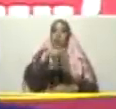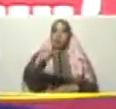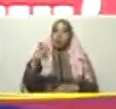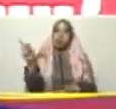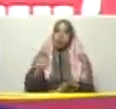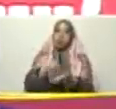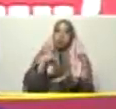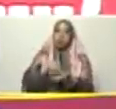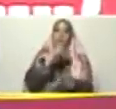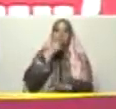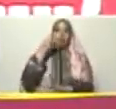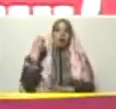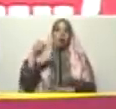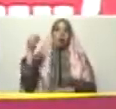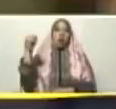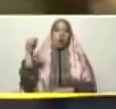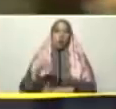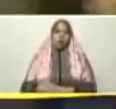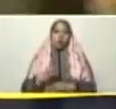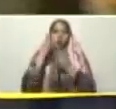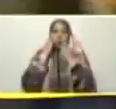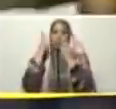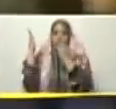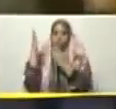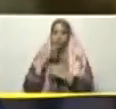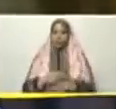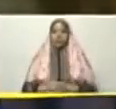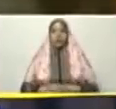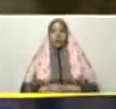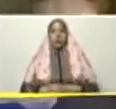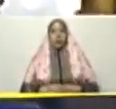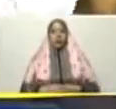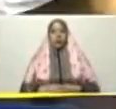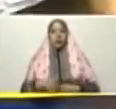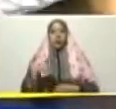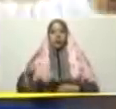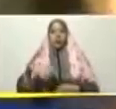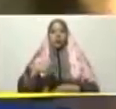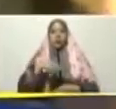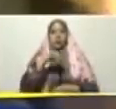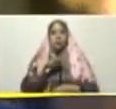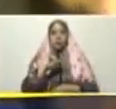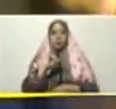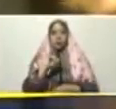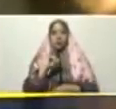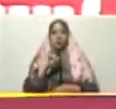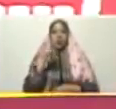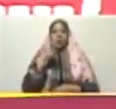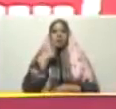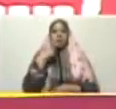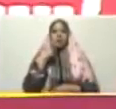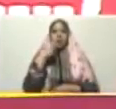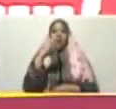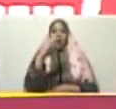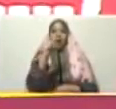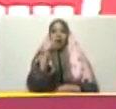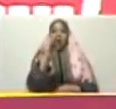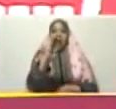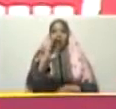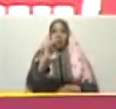jose cabellos este si es cabello se ve con una s luz me